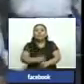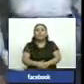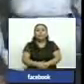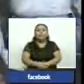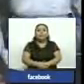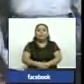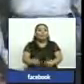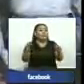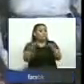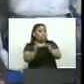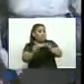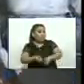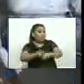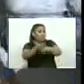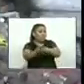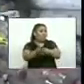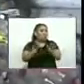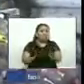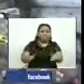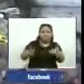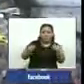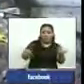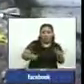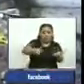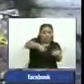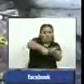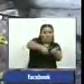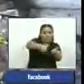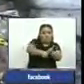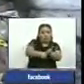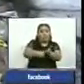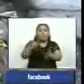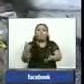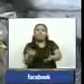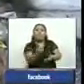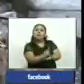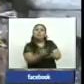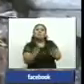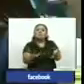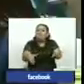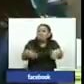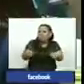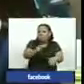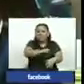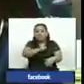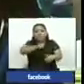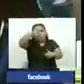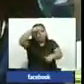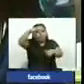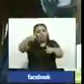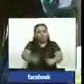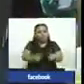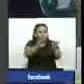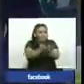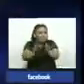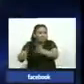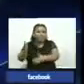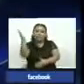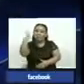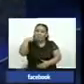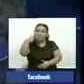También le contamos a qué estarán obligadas las alcaldías y la ciudadanía con la aprobación de la Ley de Gestión de Residuos y Reciclaje.